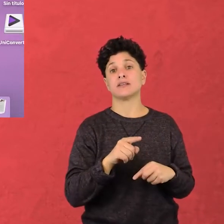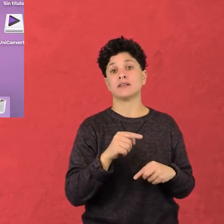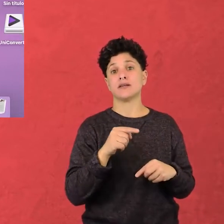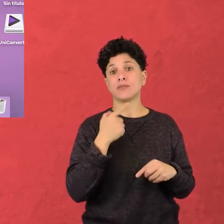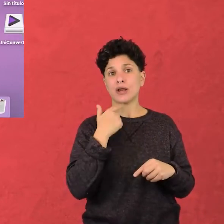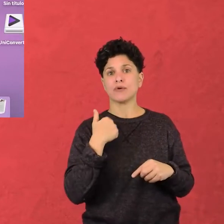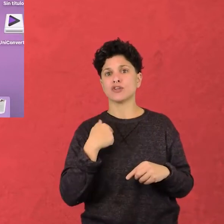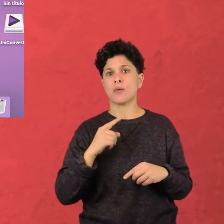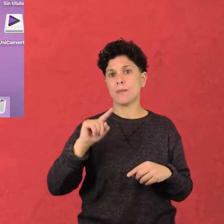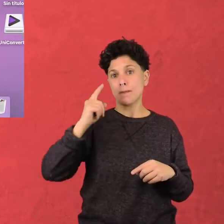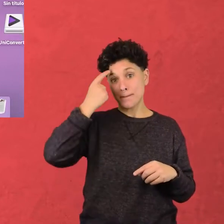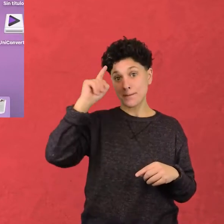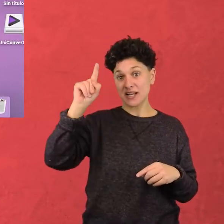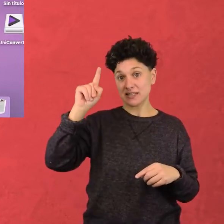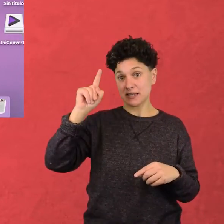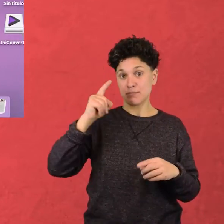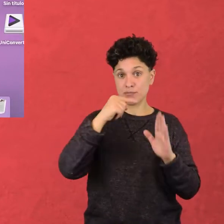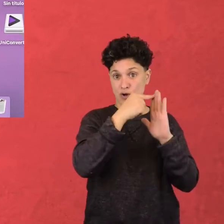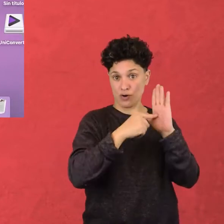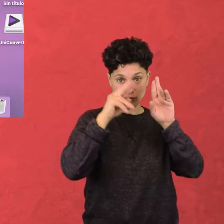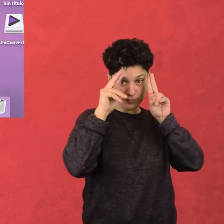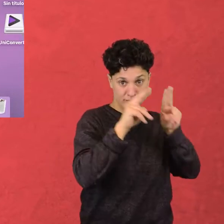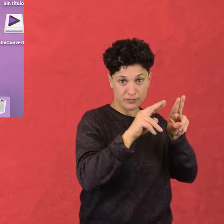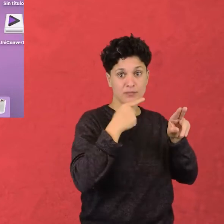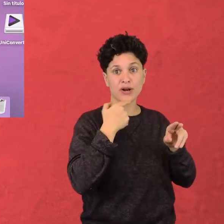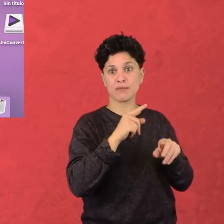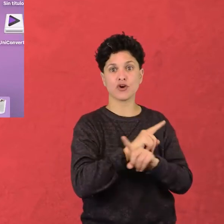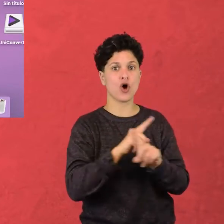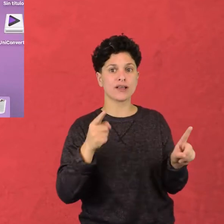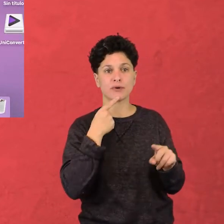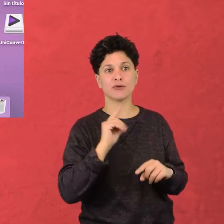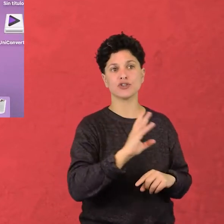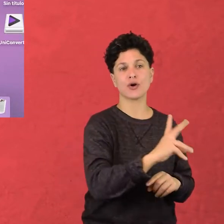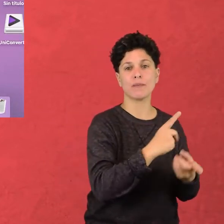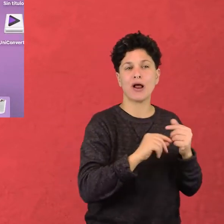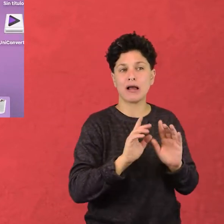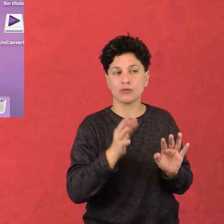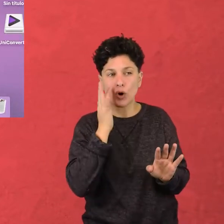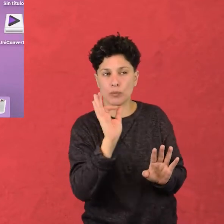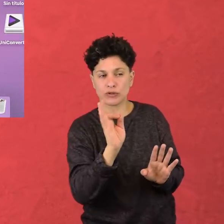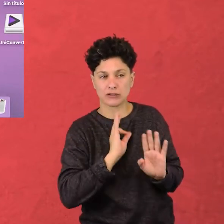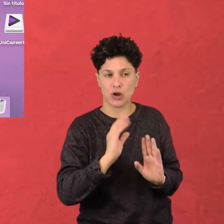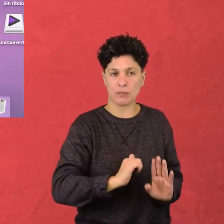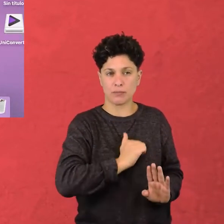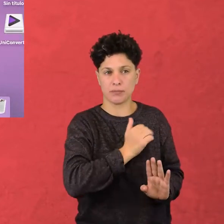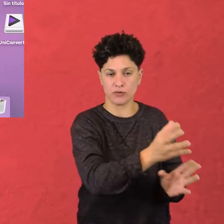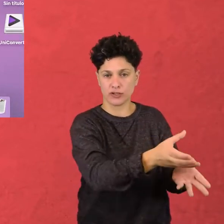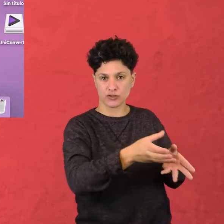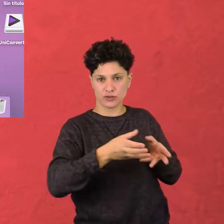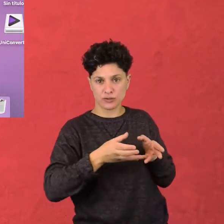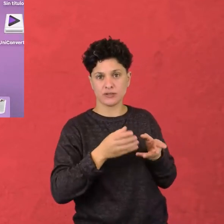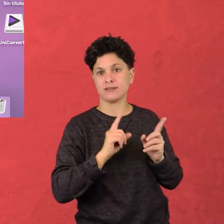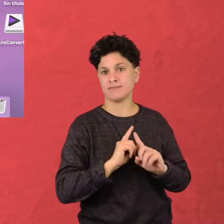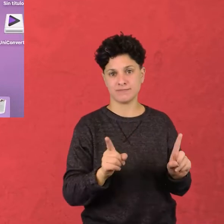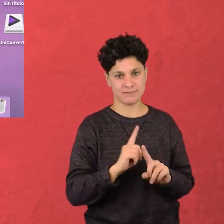la oportunidad lo hago, porque básicamente esa no es una regla de conducta, es lo que hace la mayoría. Bueno, yo me comporto más o